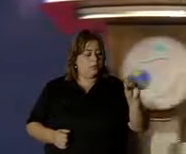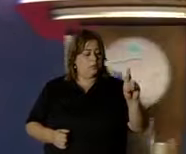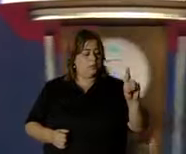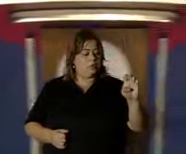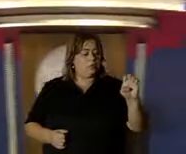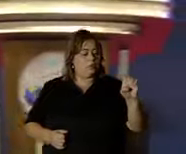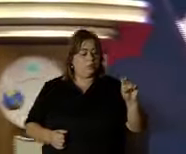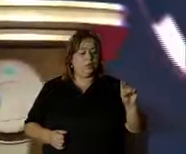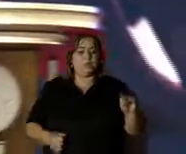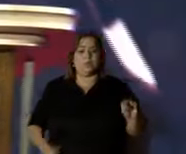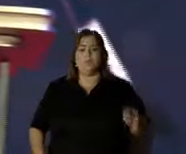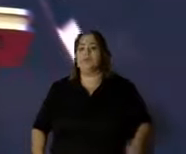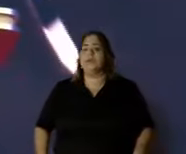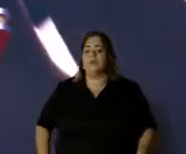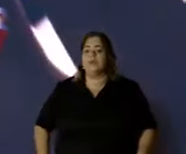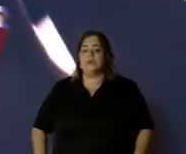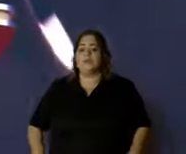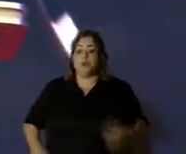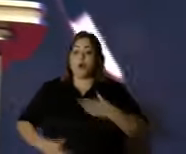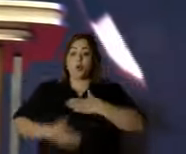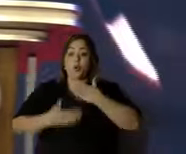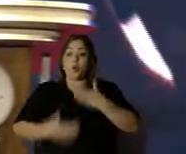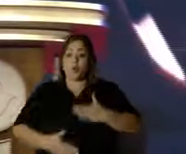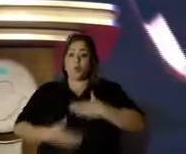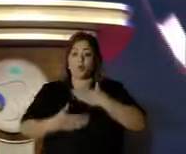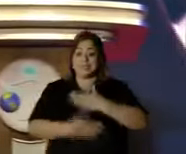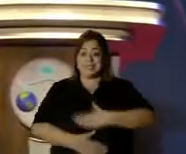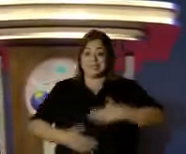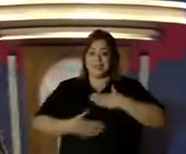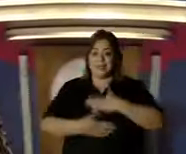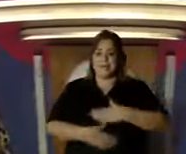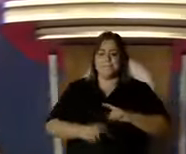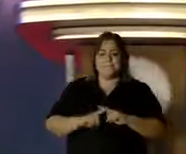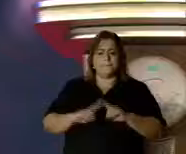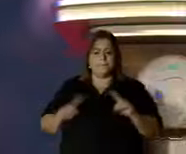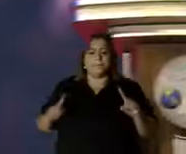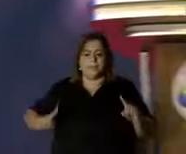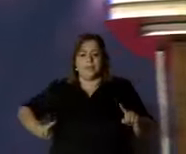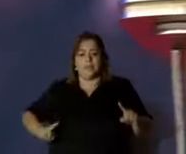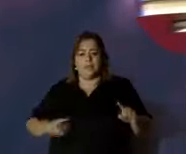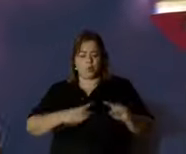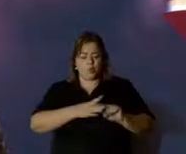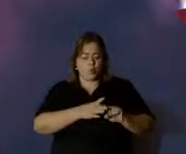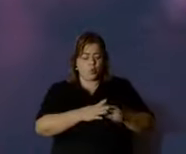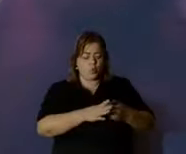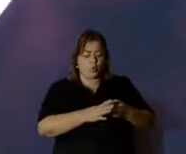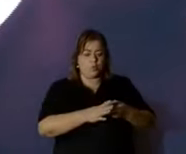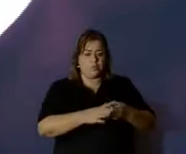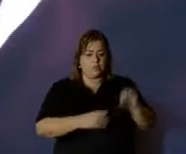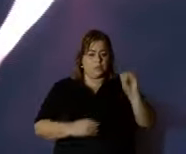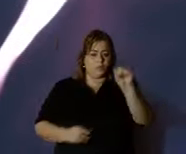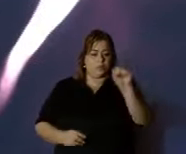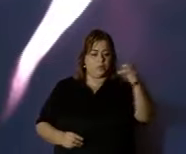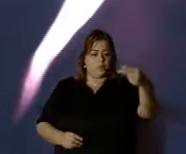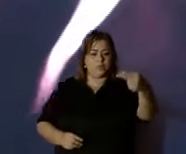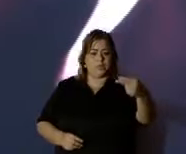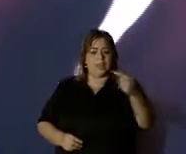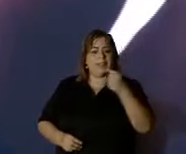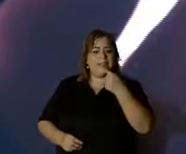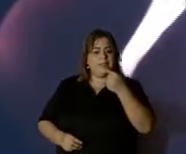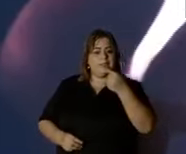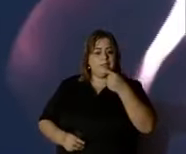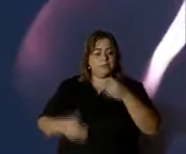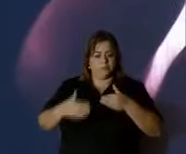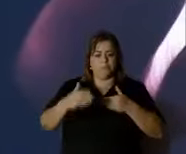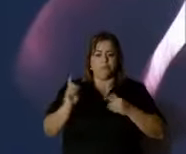trata, y me gocé. Pero de momento empezó Samuel allá y el Señor me dice, acércate.